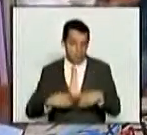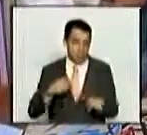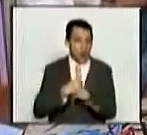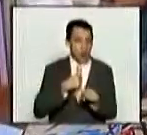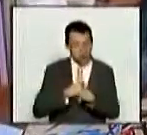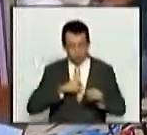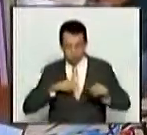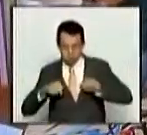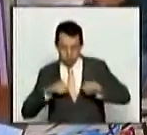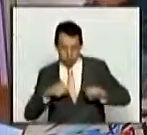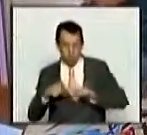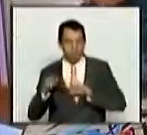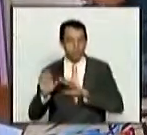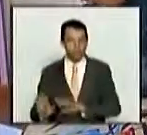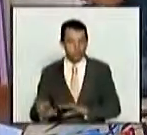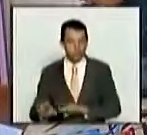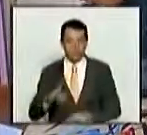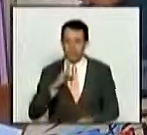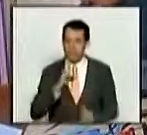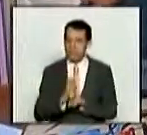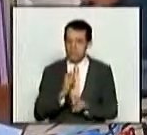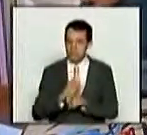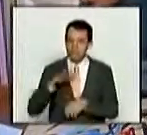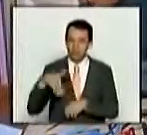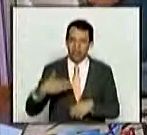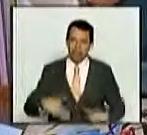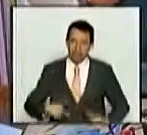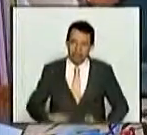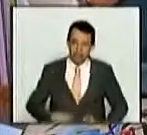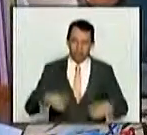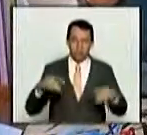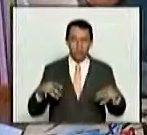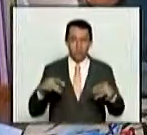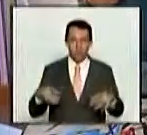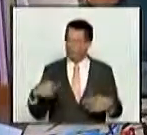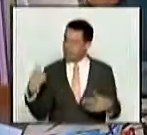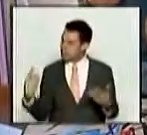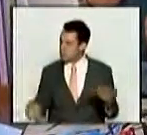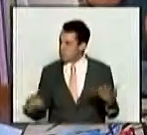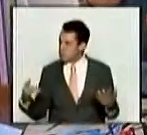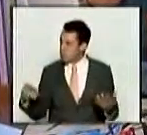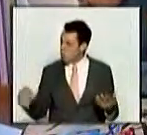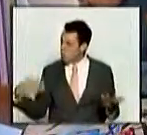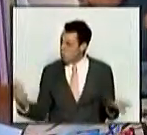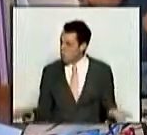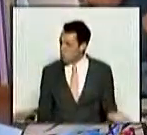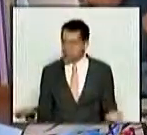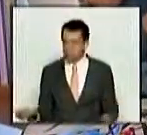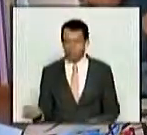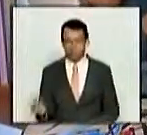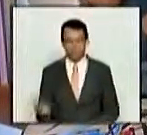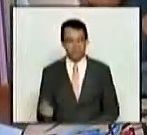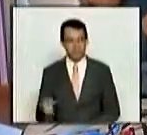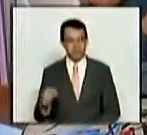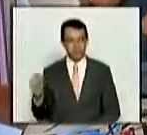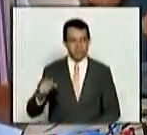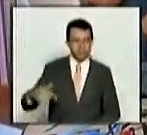y por muchas causas pueden hacer ciertos dolores. ¿Cuál es su síntoma? Dolor de cintura,